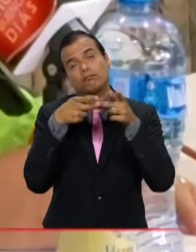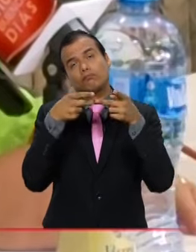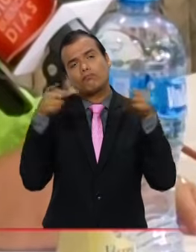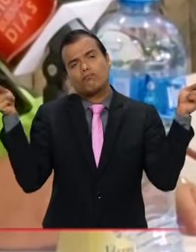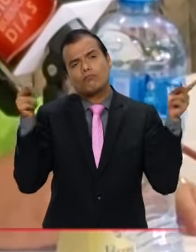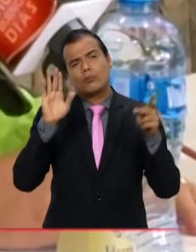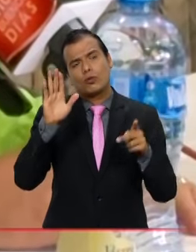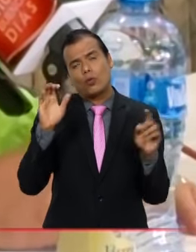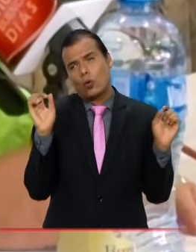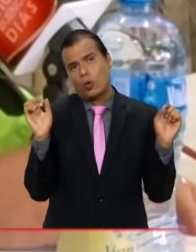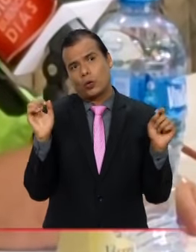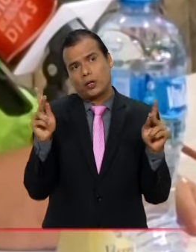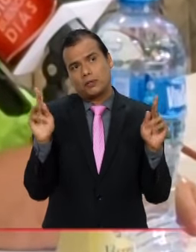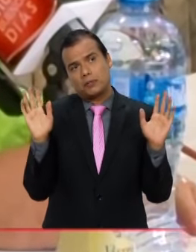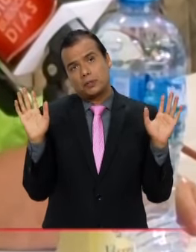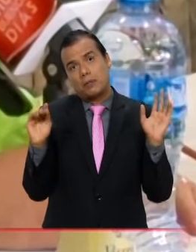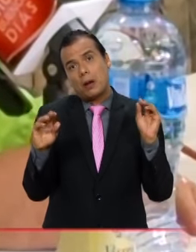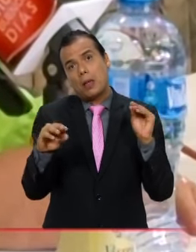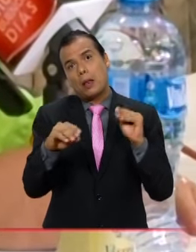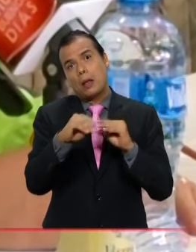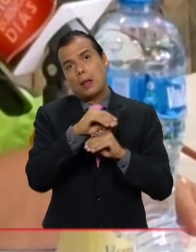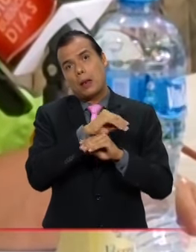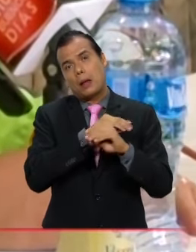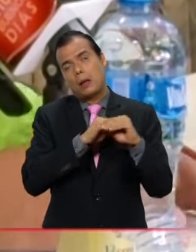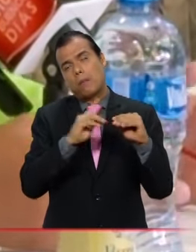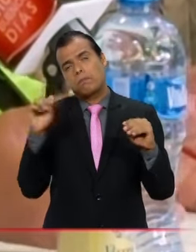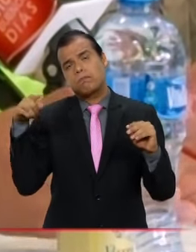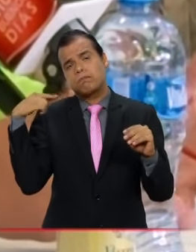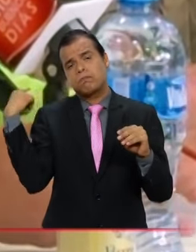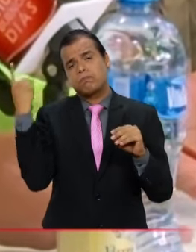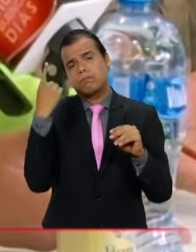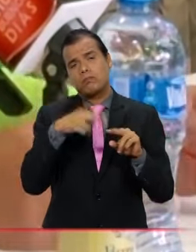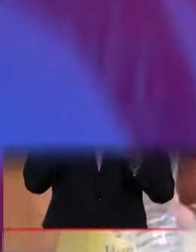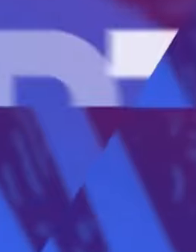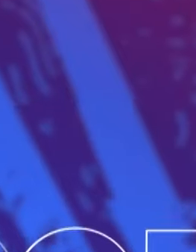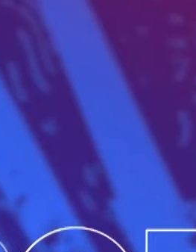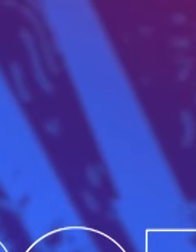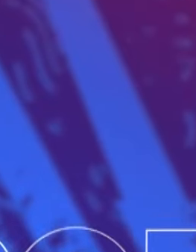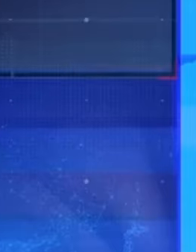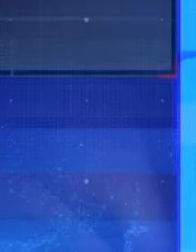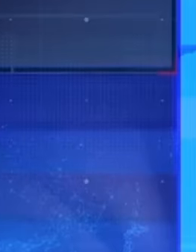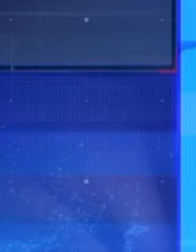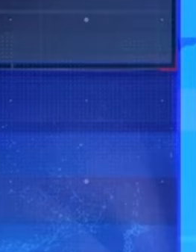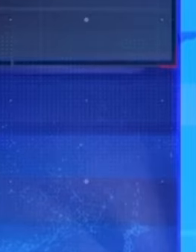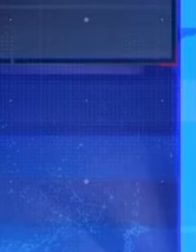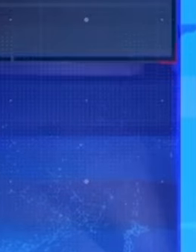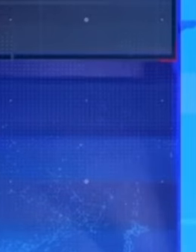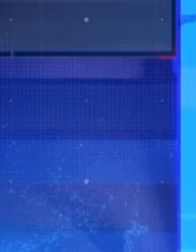siempre salen informaciones del trabajo privado que proponemos.